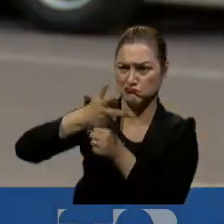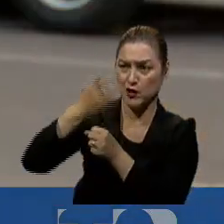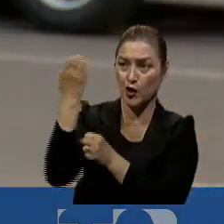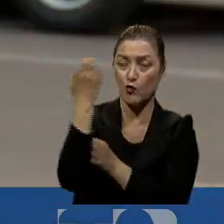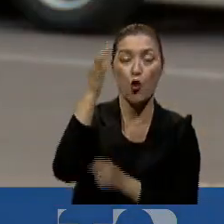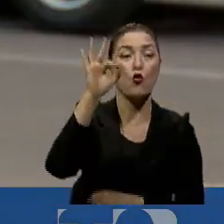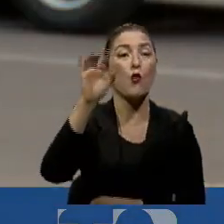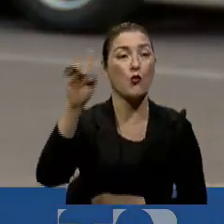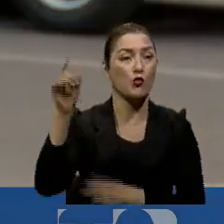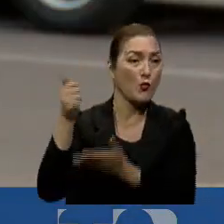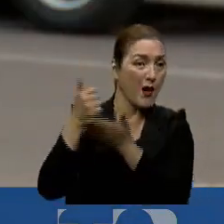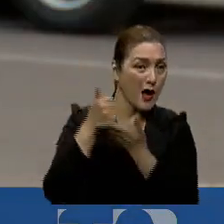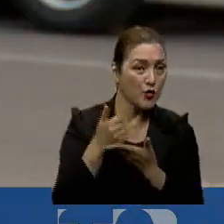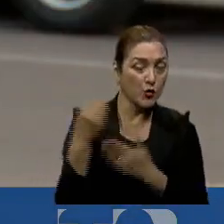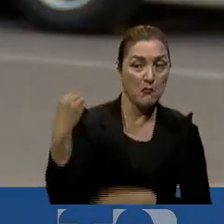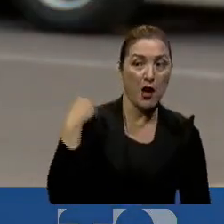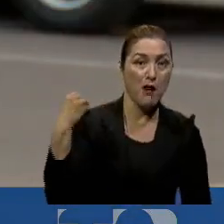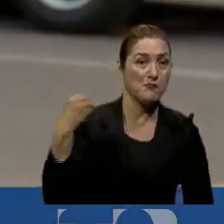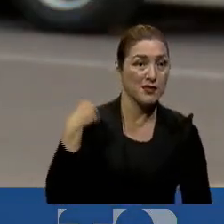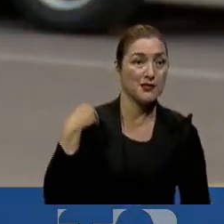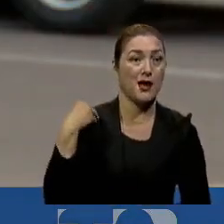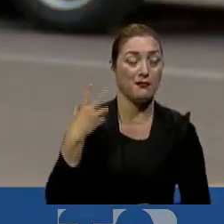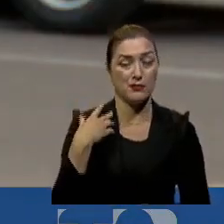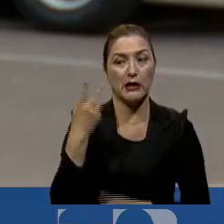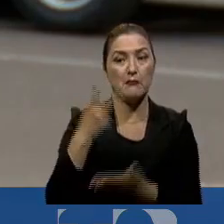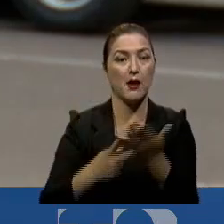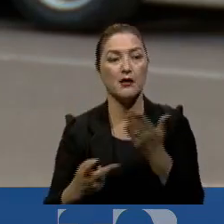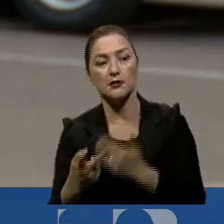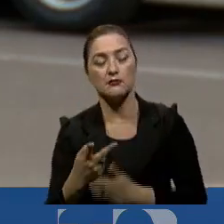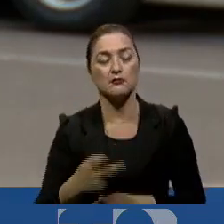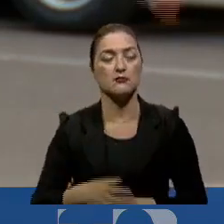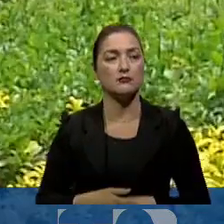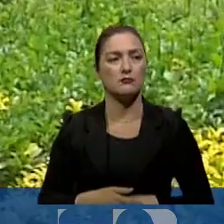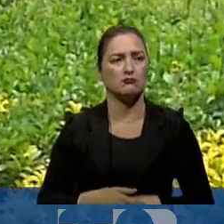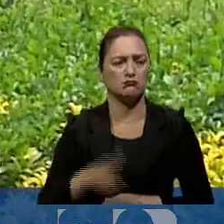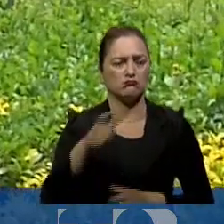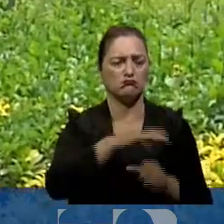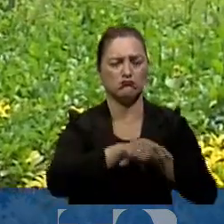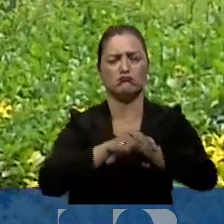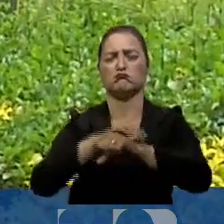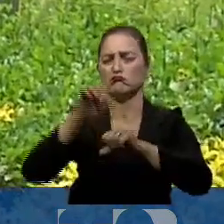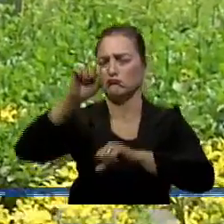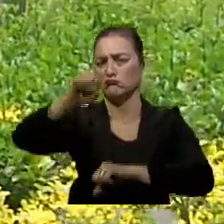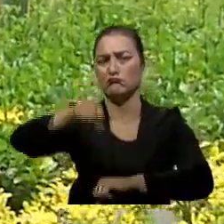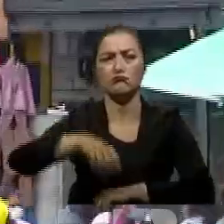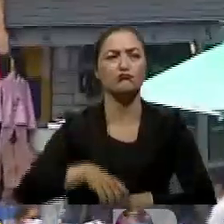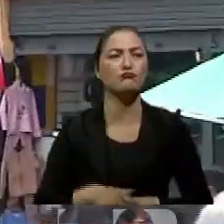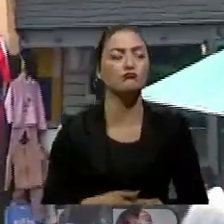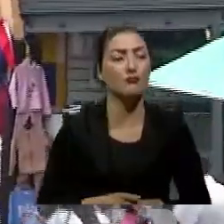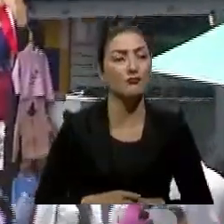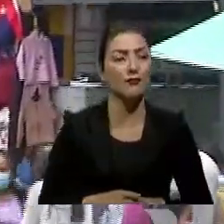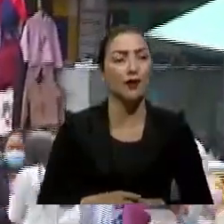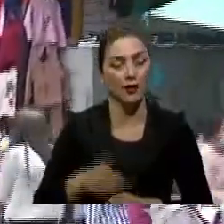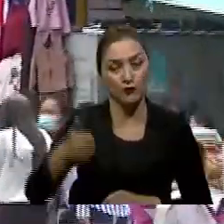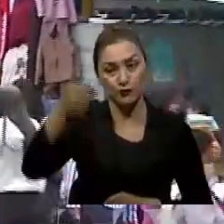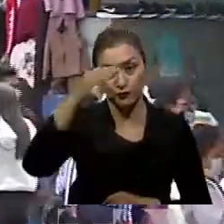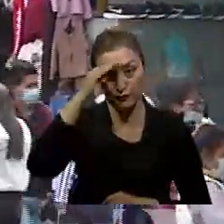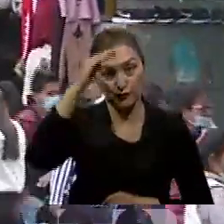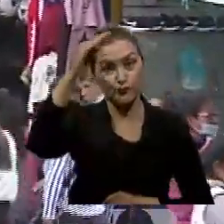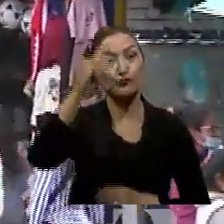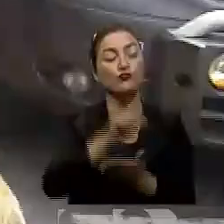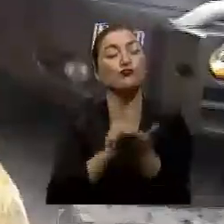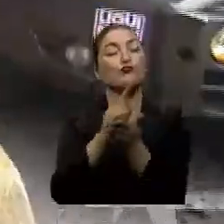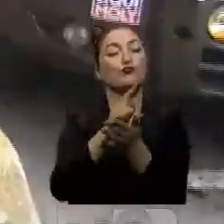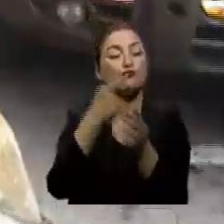ECU 911 que nos ayuda a mantenernos alerta de lo que es lo que está pasando. Hemos tenido detenidos. El comandante comandante del Distrito Metropolitano de Quito, explica